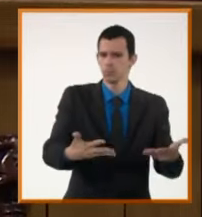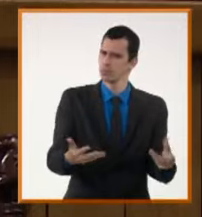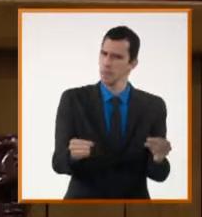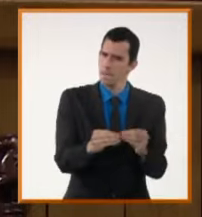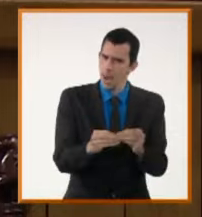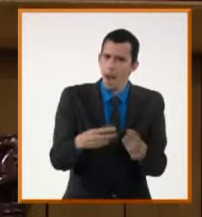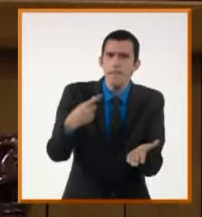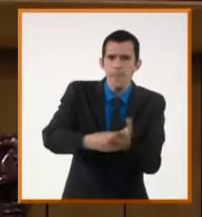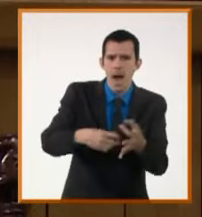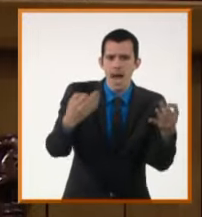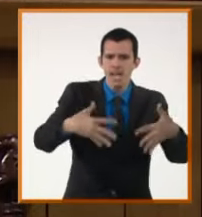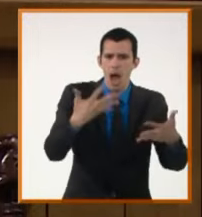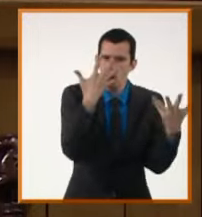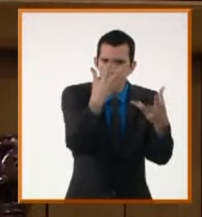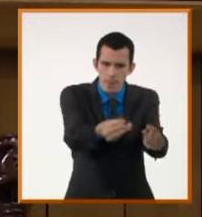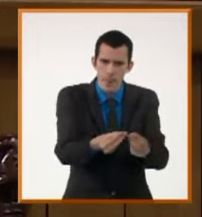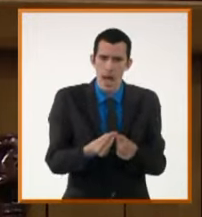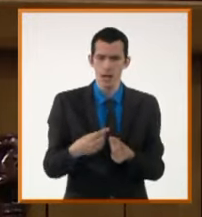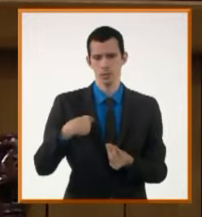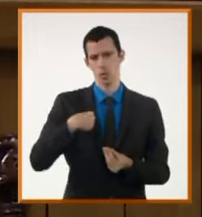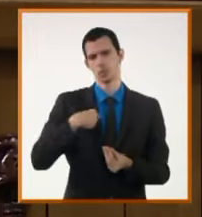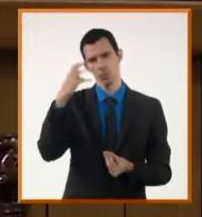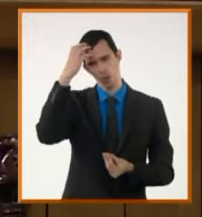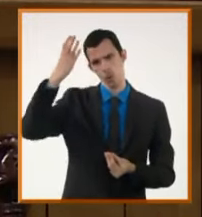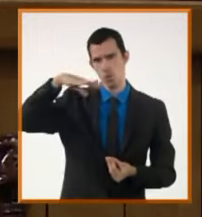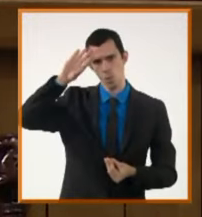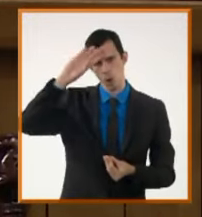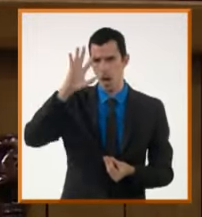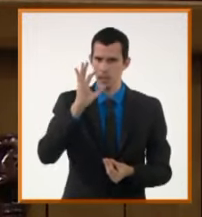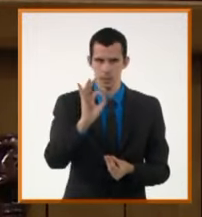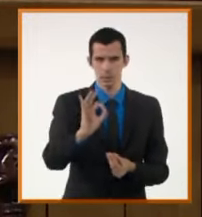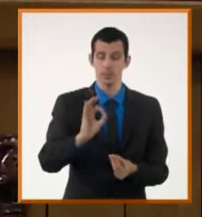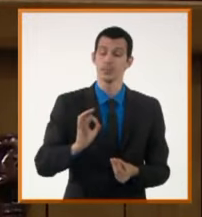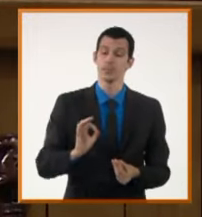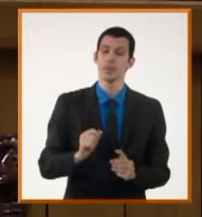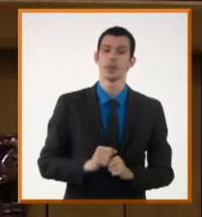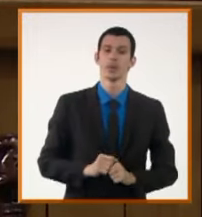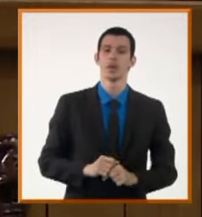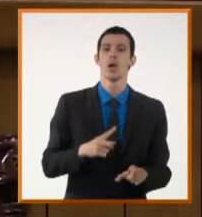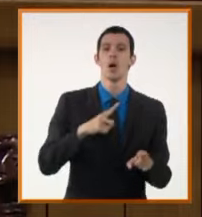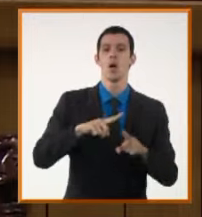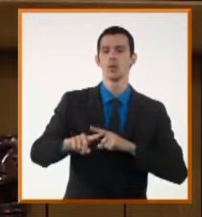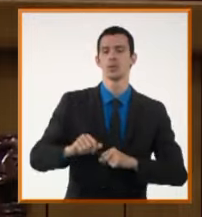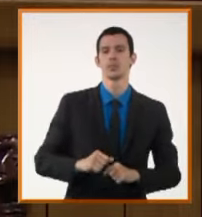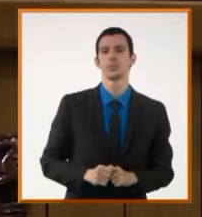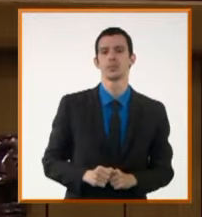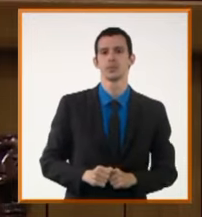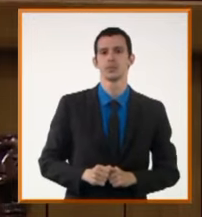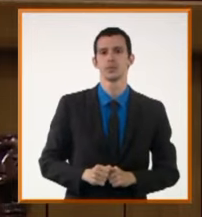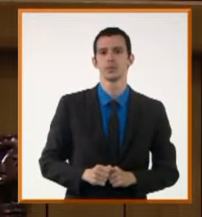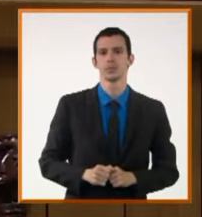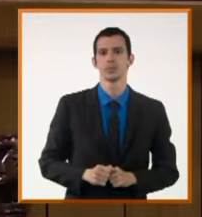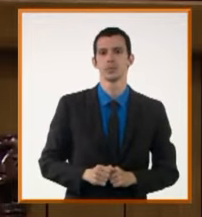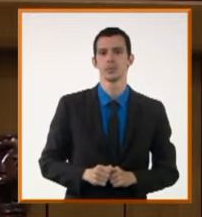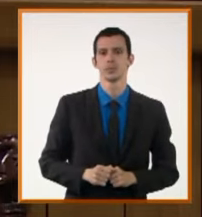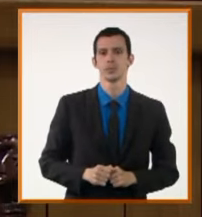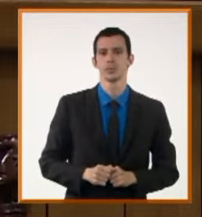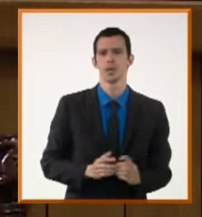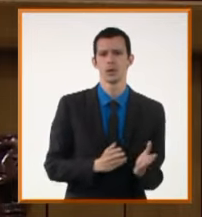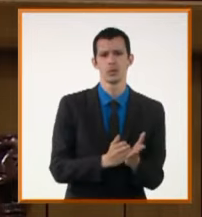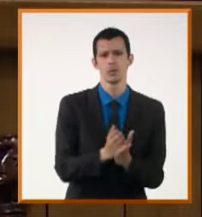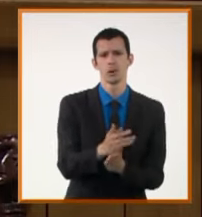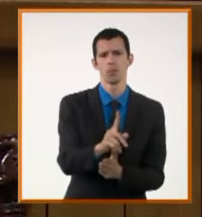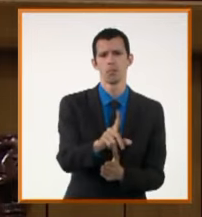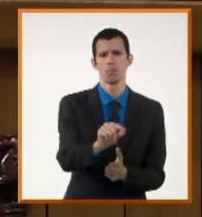que se ha identificado un grupo de tarifas de transporte que son insustentables en el tiempo y que se